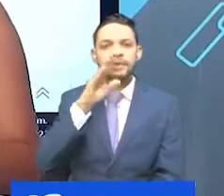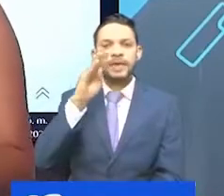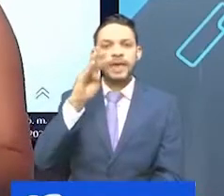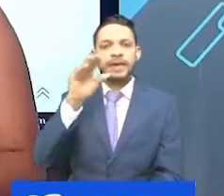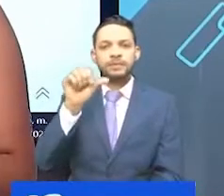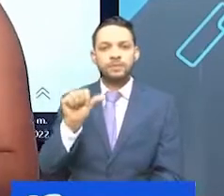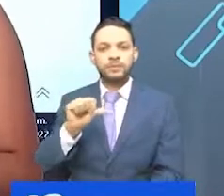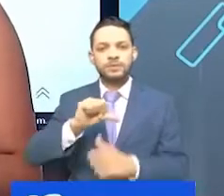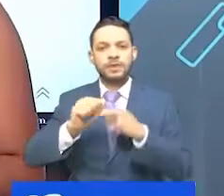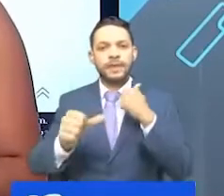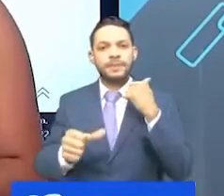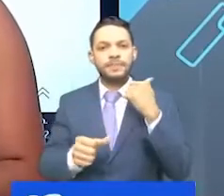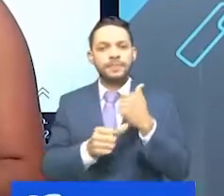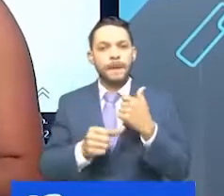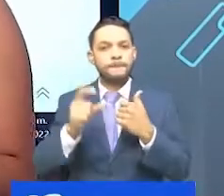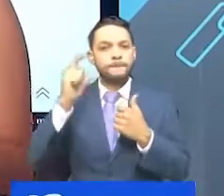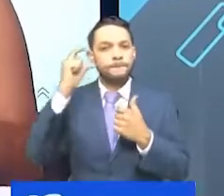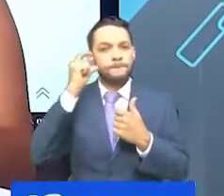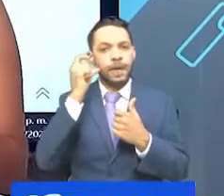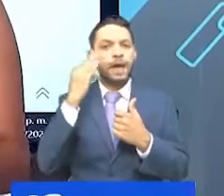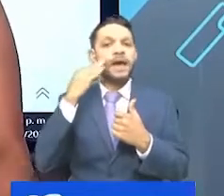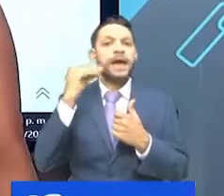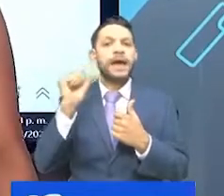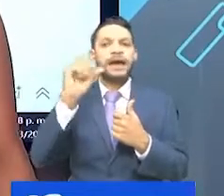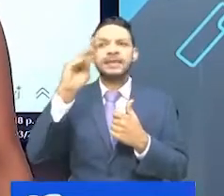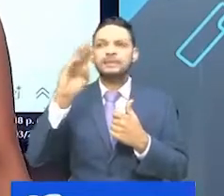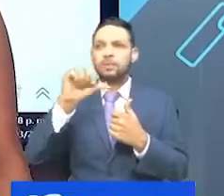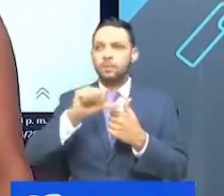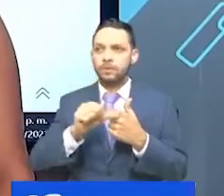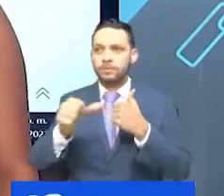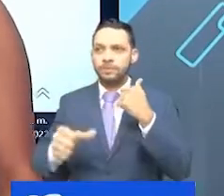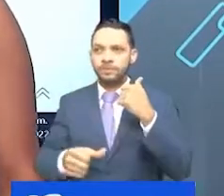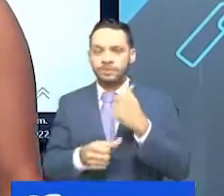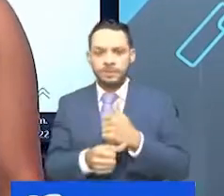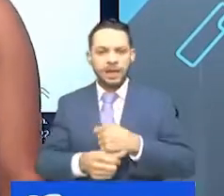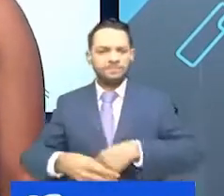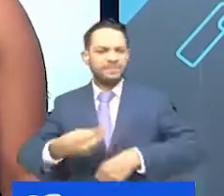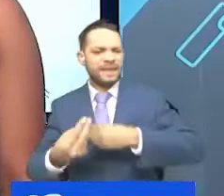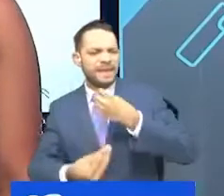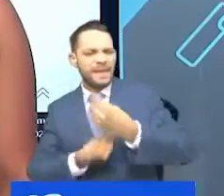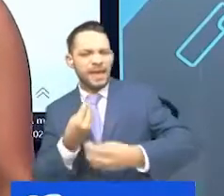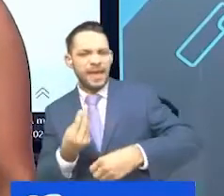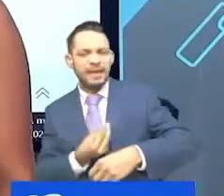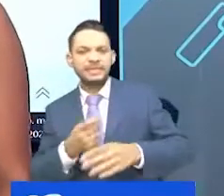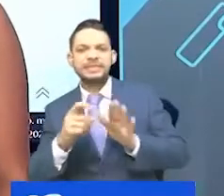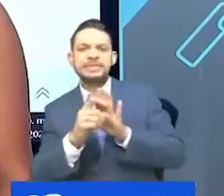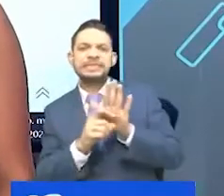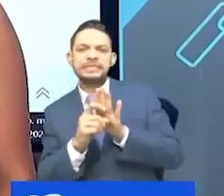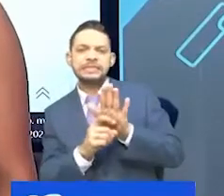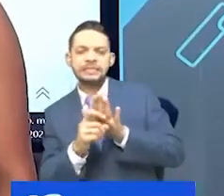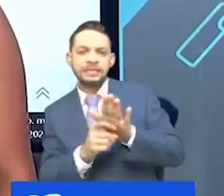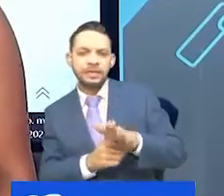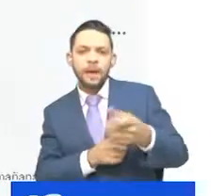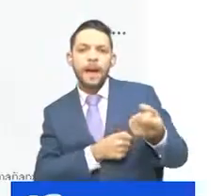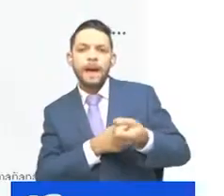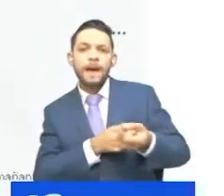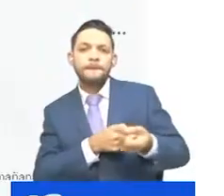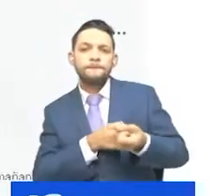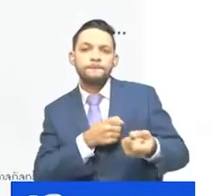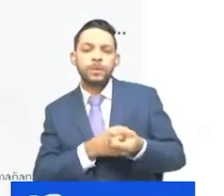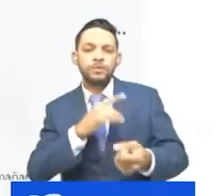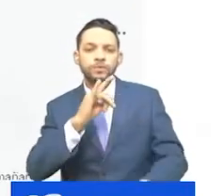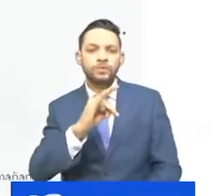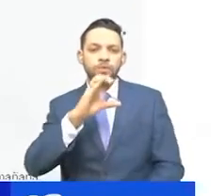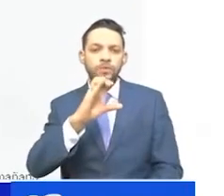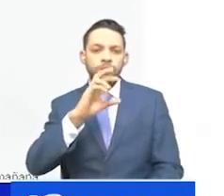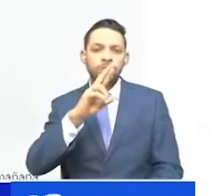Unidos, Joe Biden, quien lució un vestido con un detalle en apoyo a Ucrania. Tal y cual como lo ven en pantalla, la